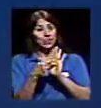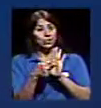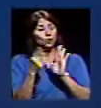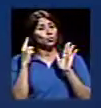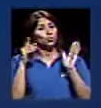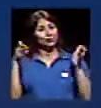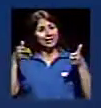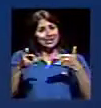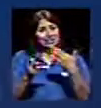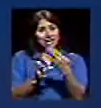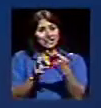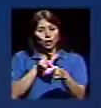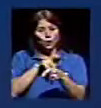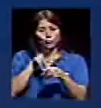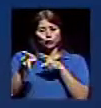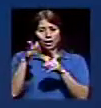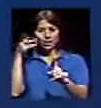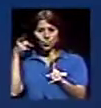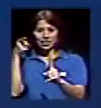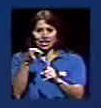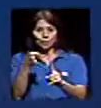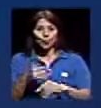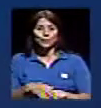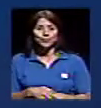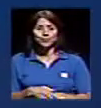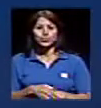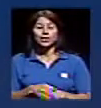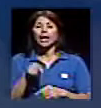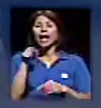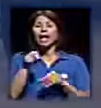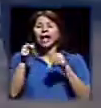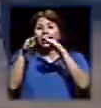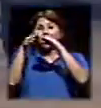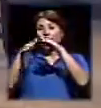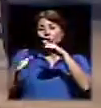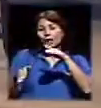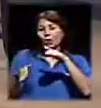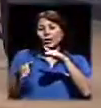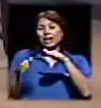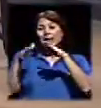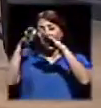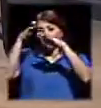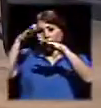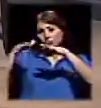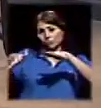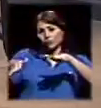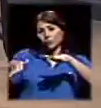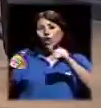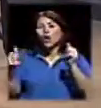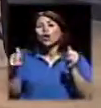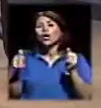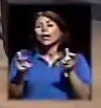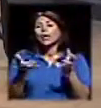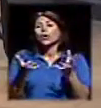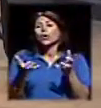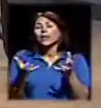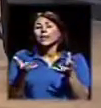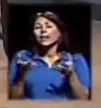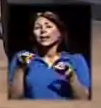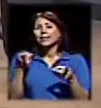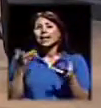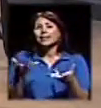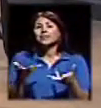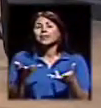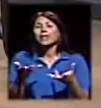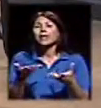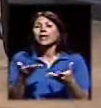muy profesional y muy objetivo, en el cual la Contraloría, con lo que pretende una